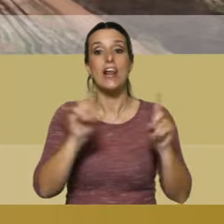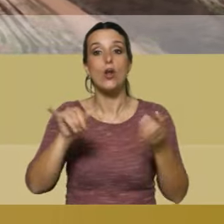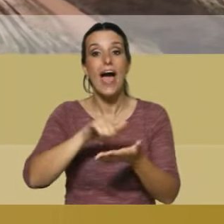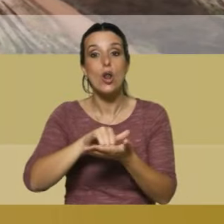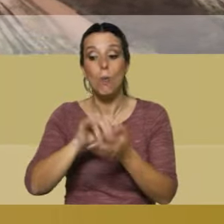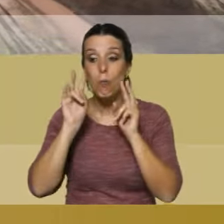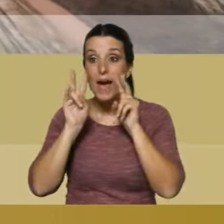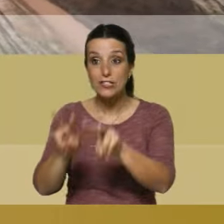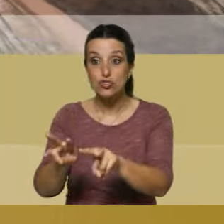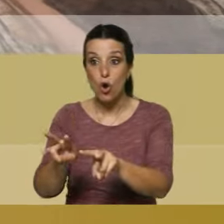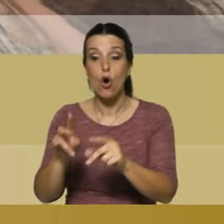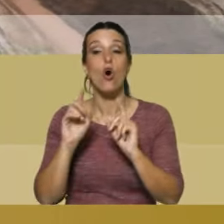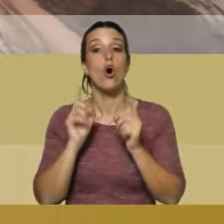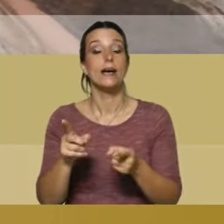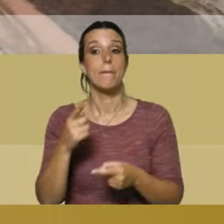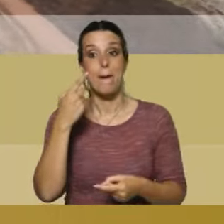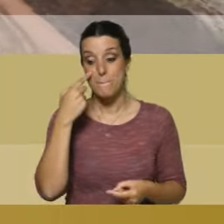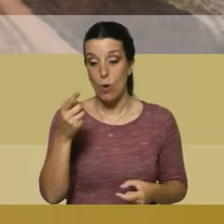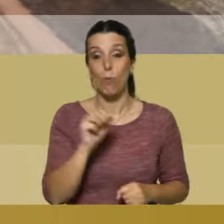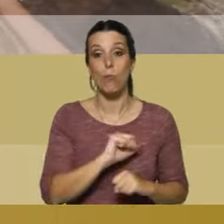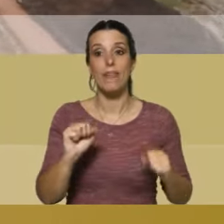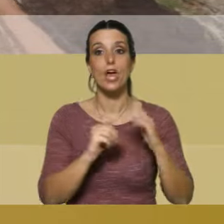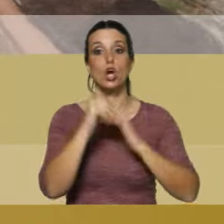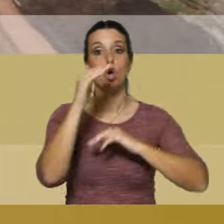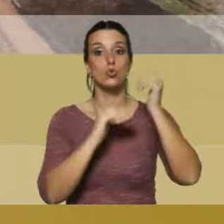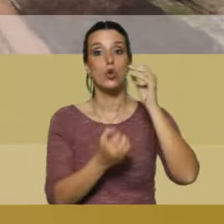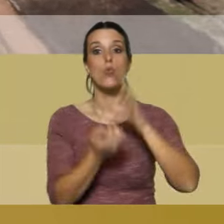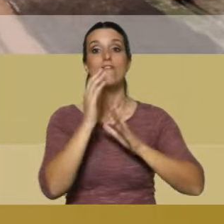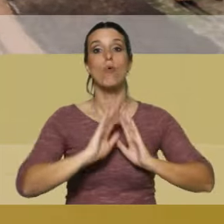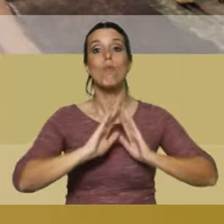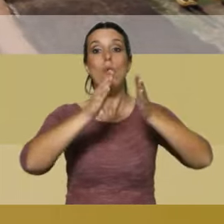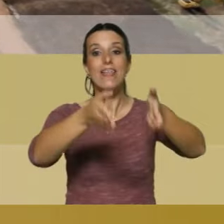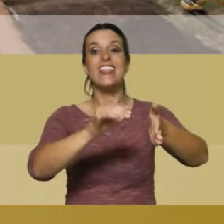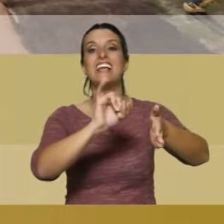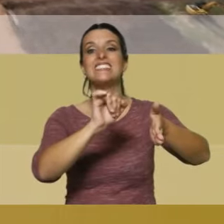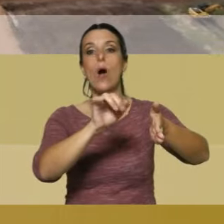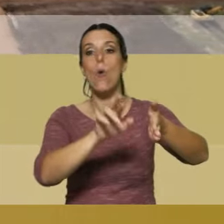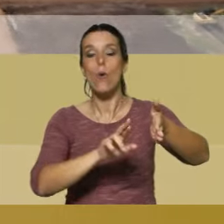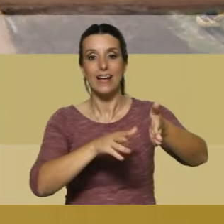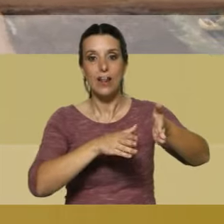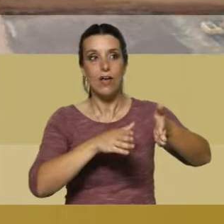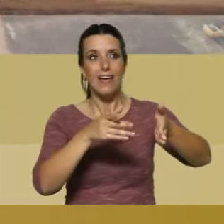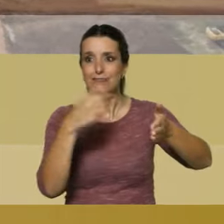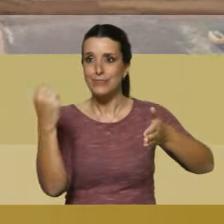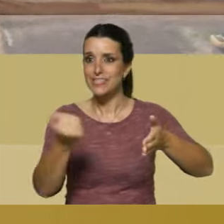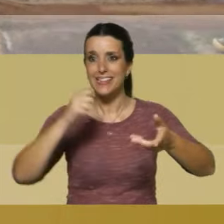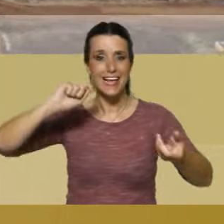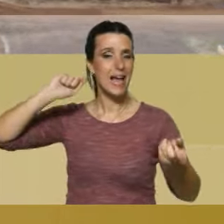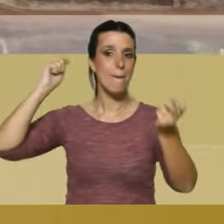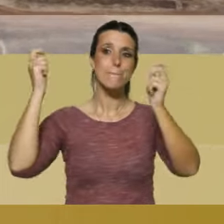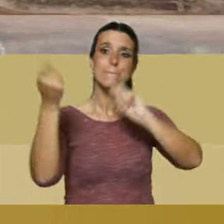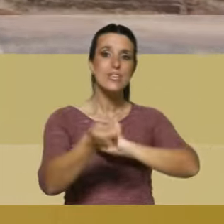aeropuerto estamos viendo la posibilidad de la construcción del nuevo puente sobre el yaguarón eso es un cambio en la